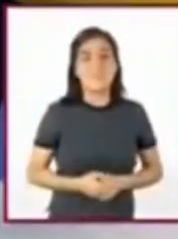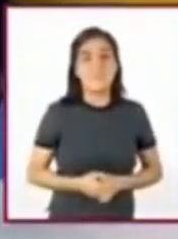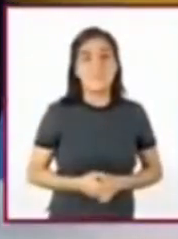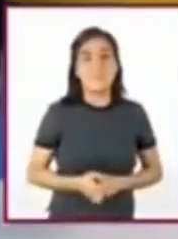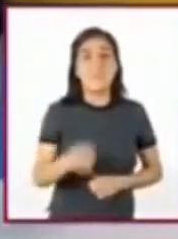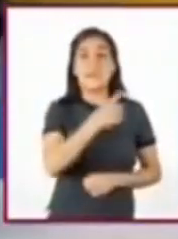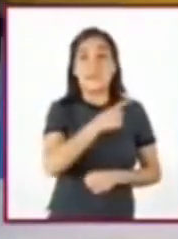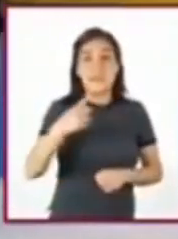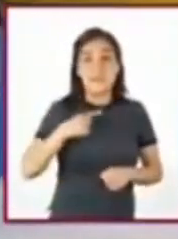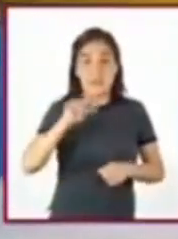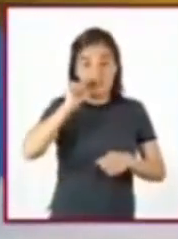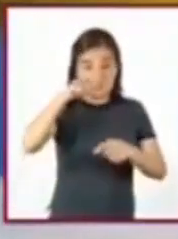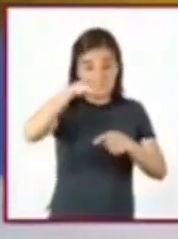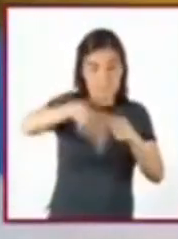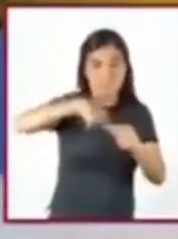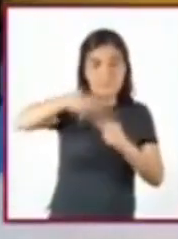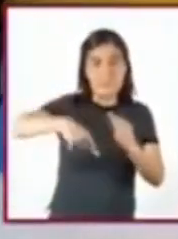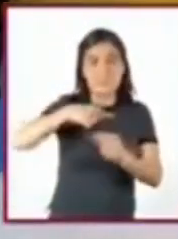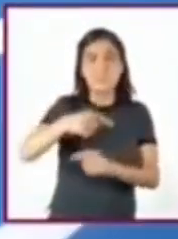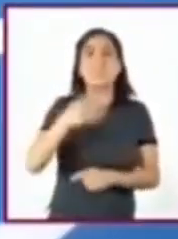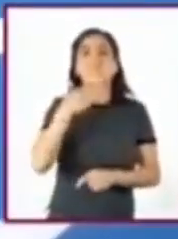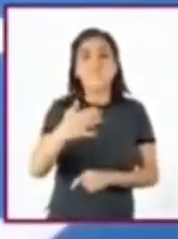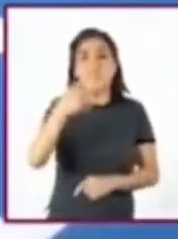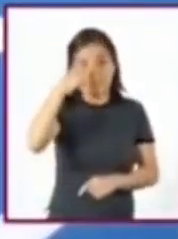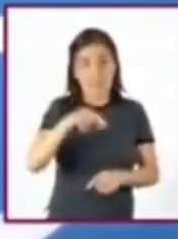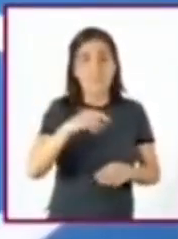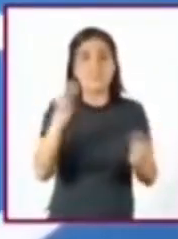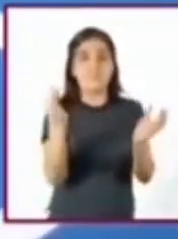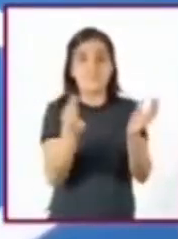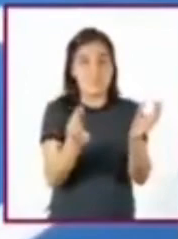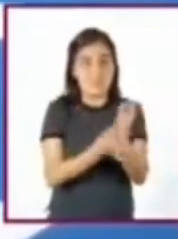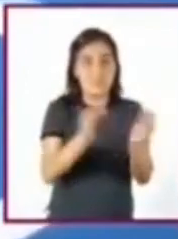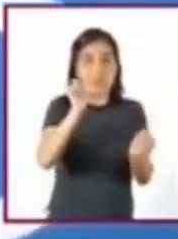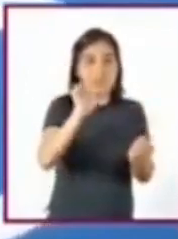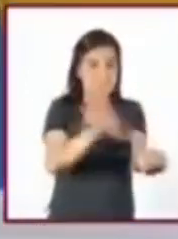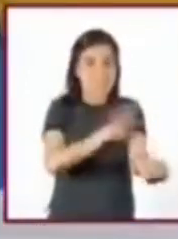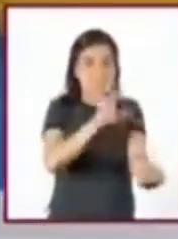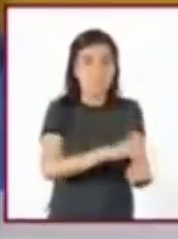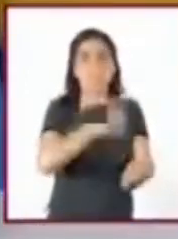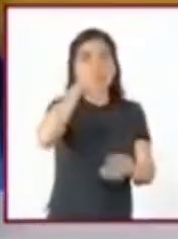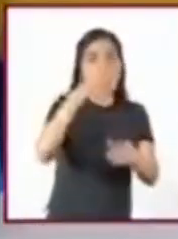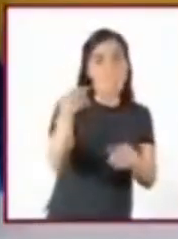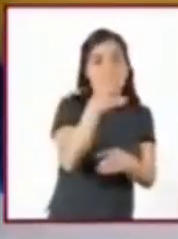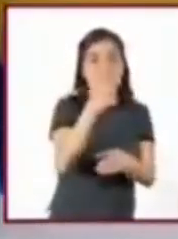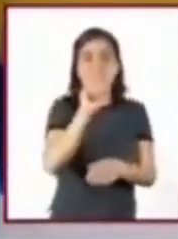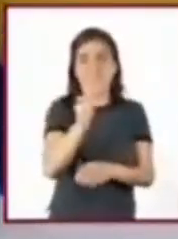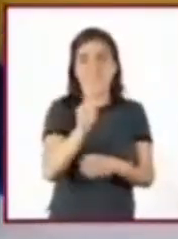Debemos ajustar la base y pegar parte del cable a la lámpara para que no se mueva.